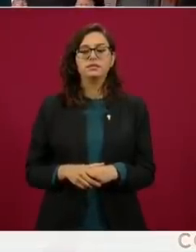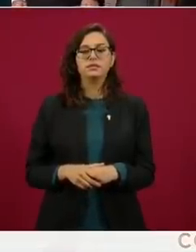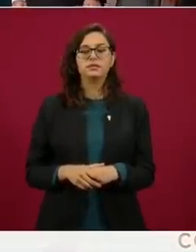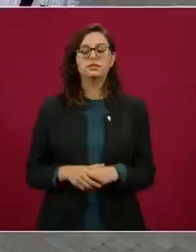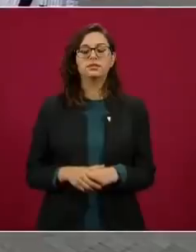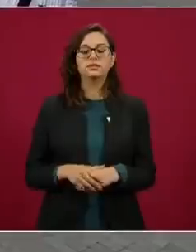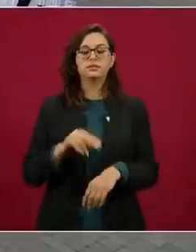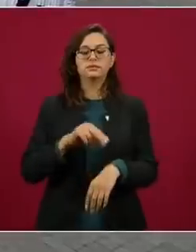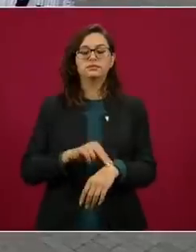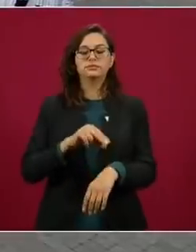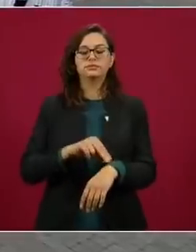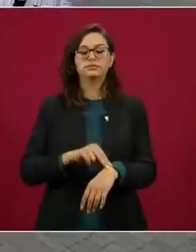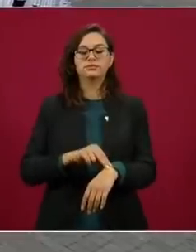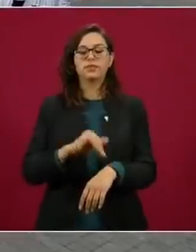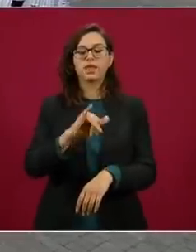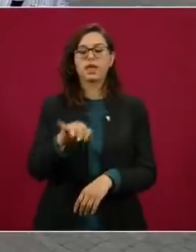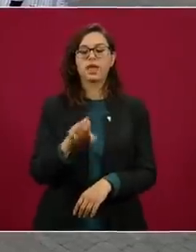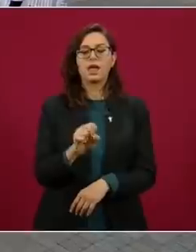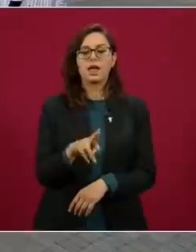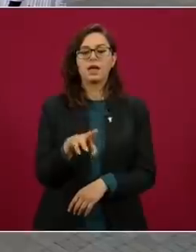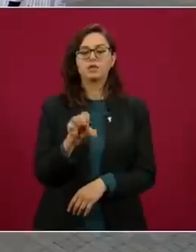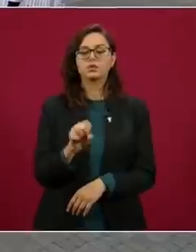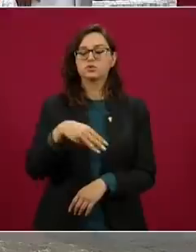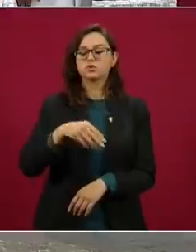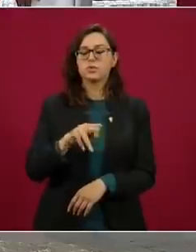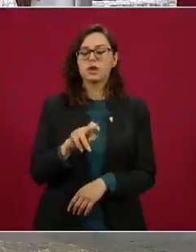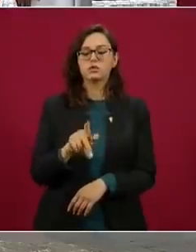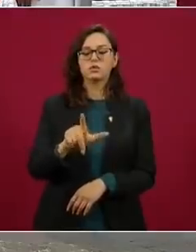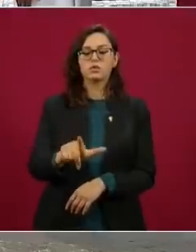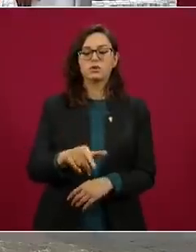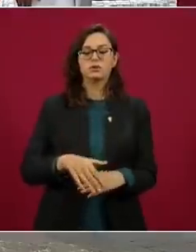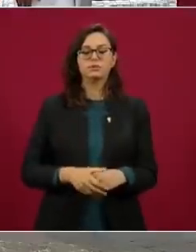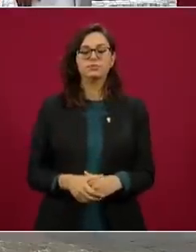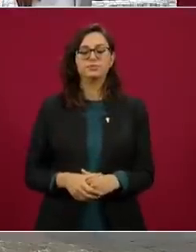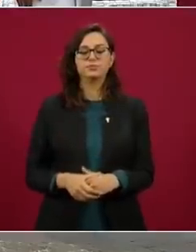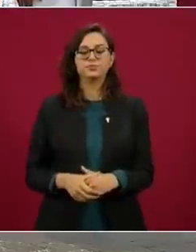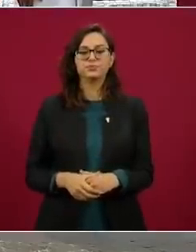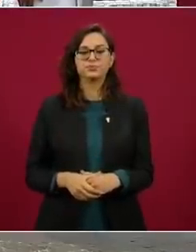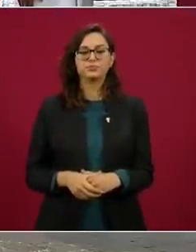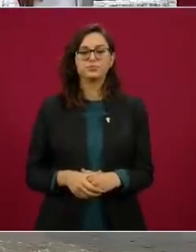médico jesús manuel armenta belderráin